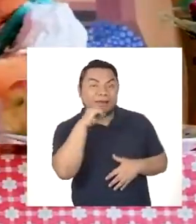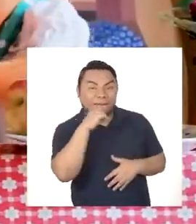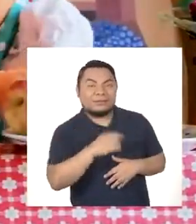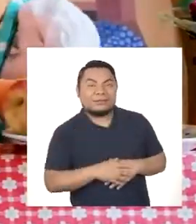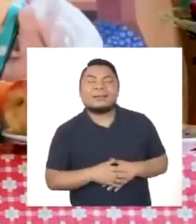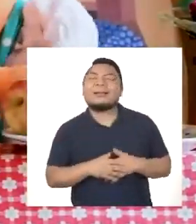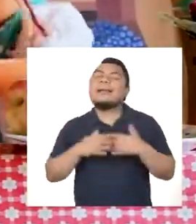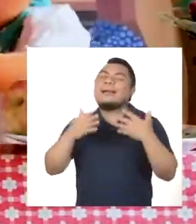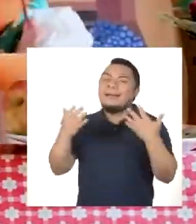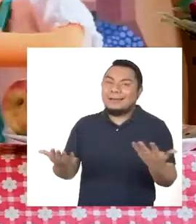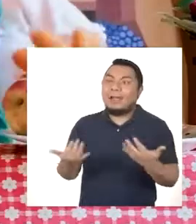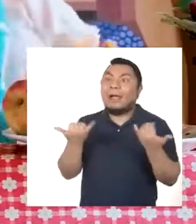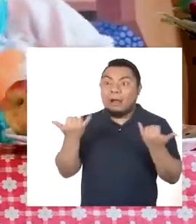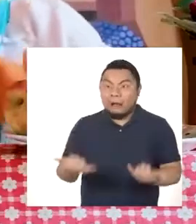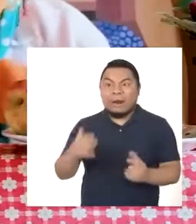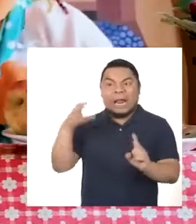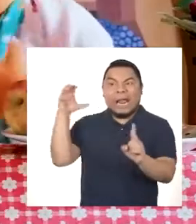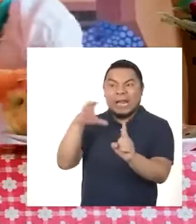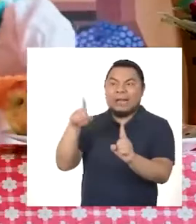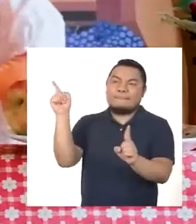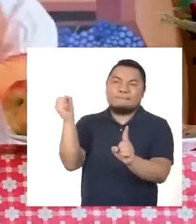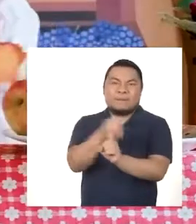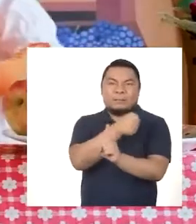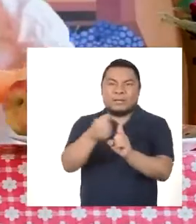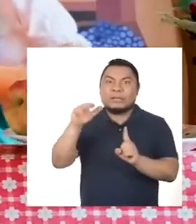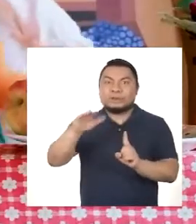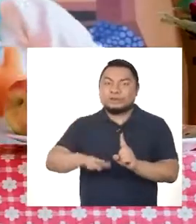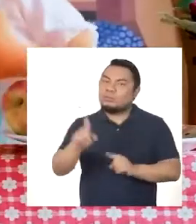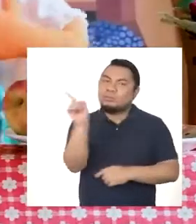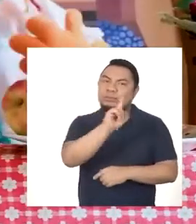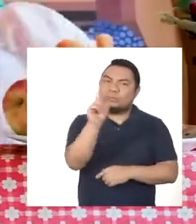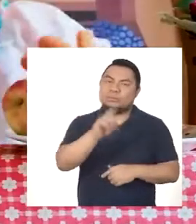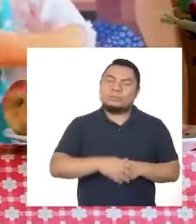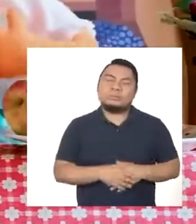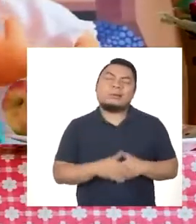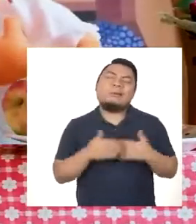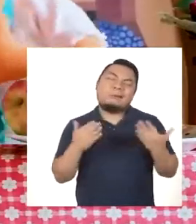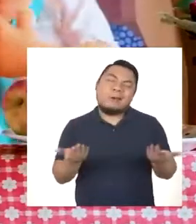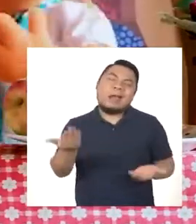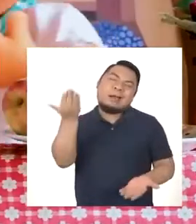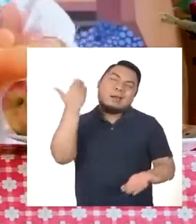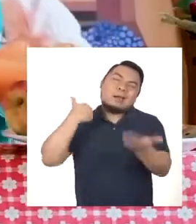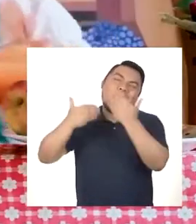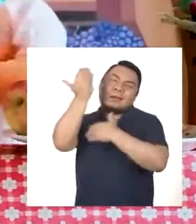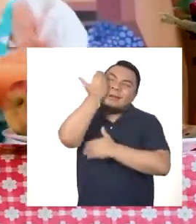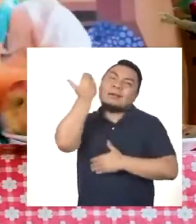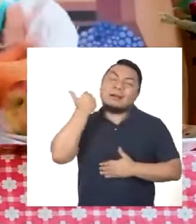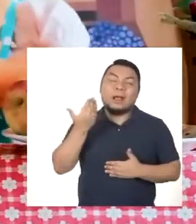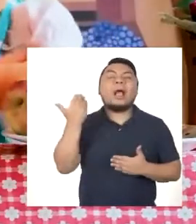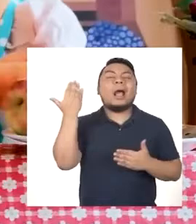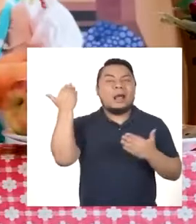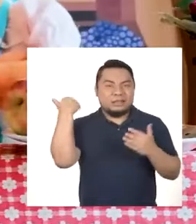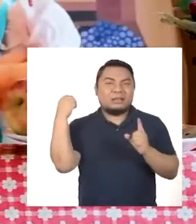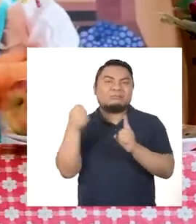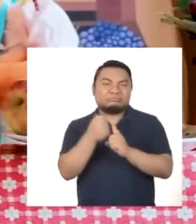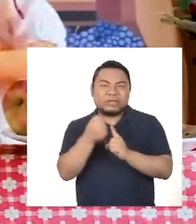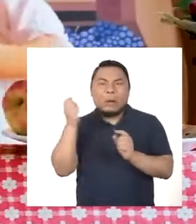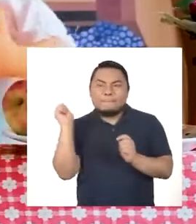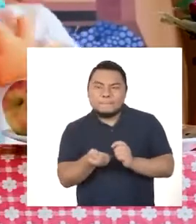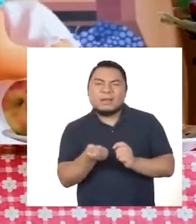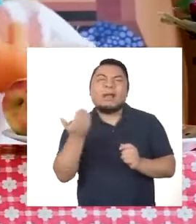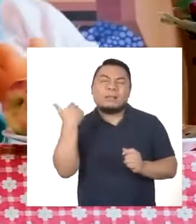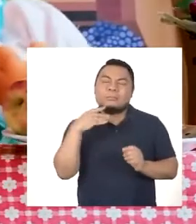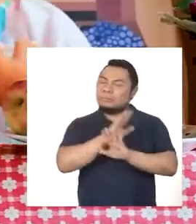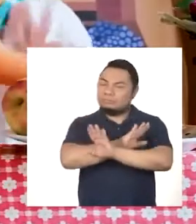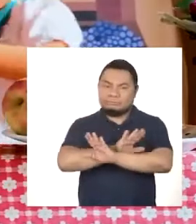ya no se les grita ni pega a los niños. Antes algunas personas lo hacían, pero ahora ya no es así,